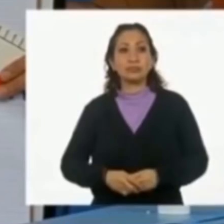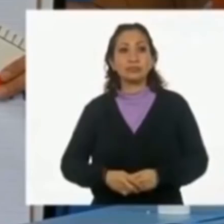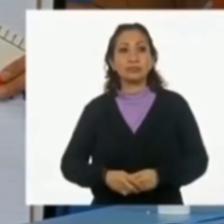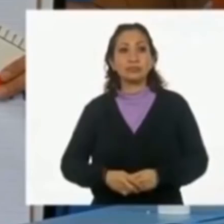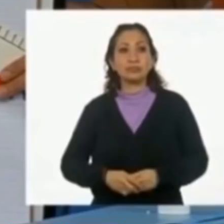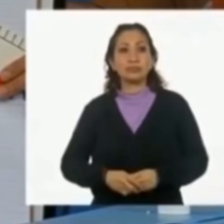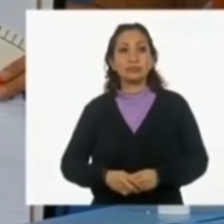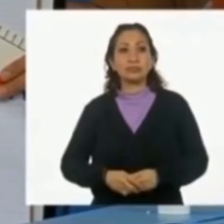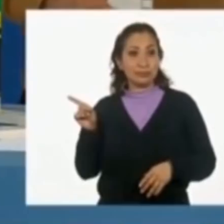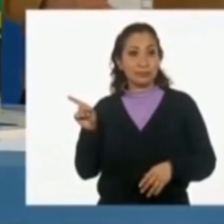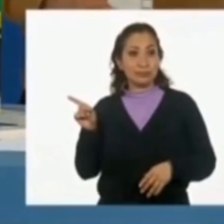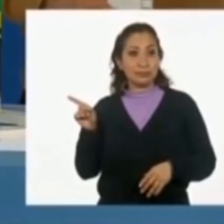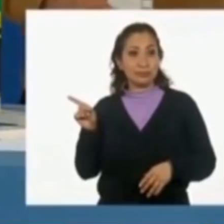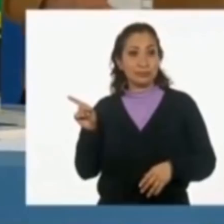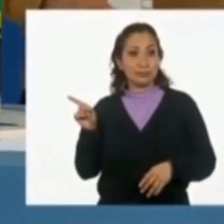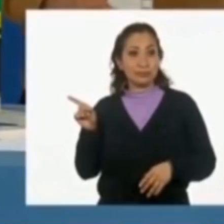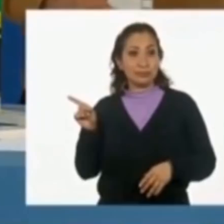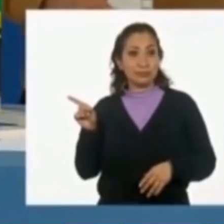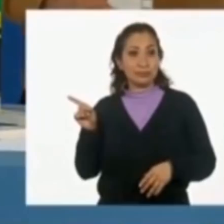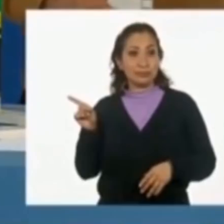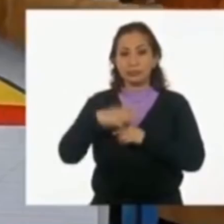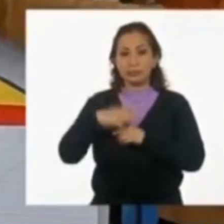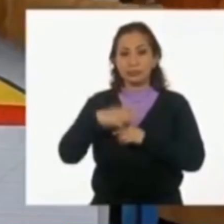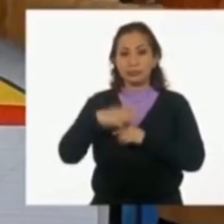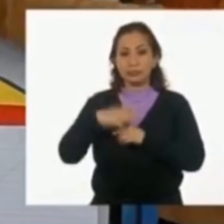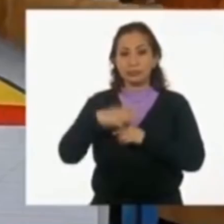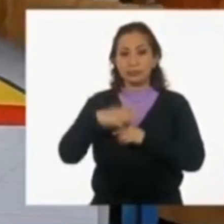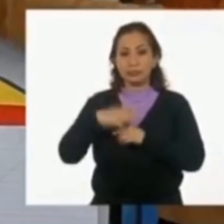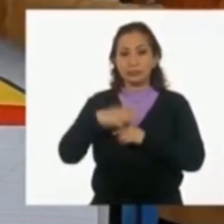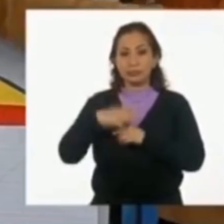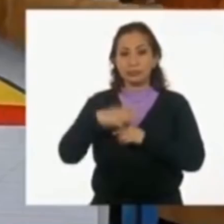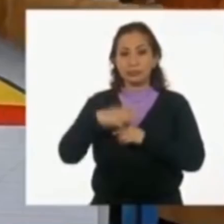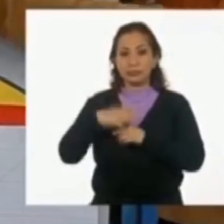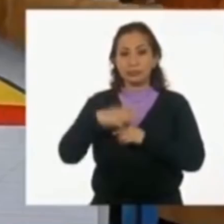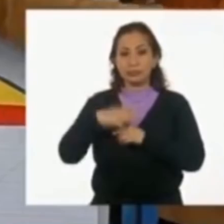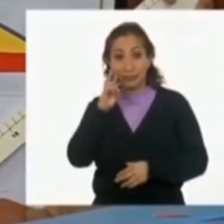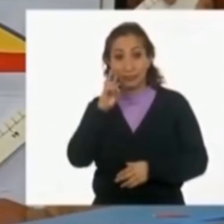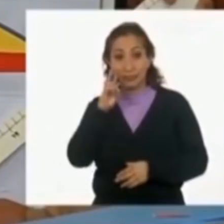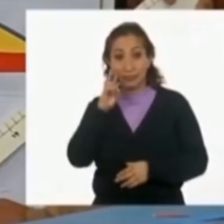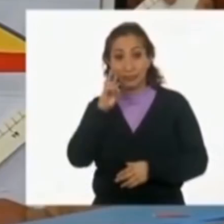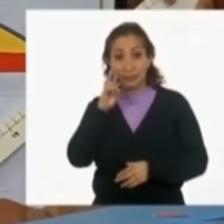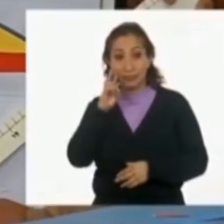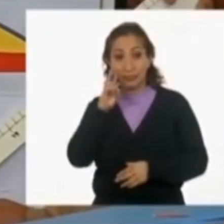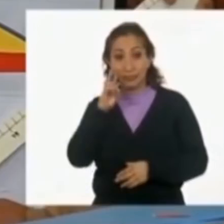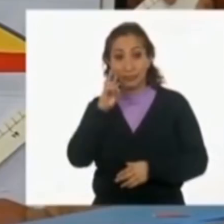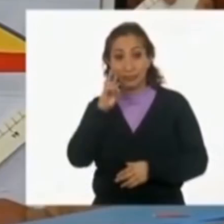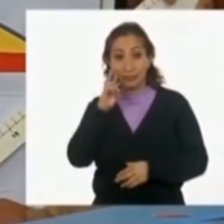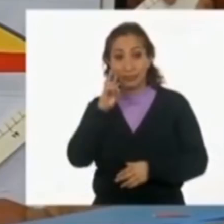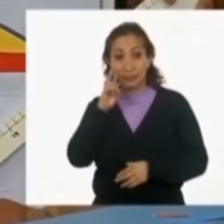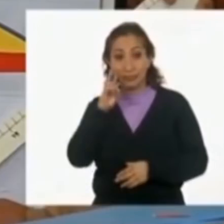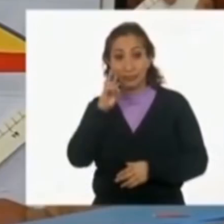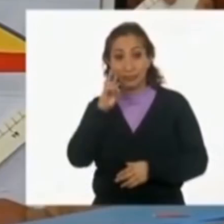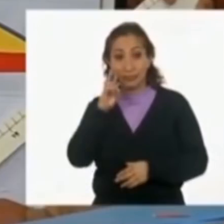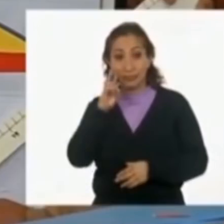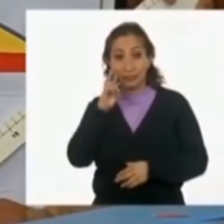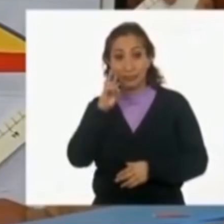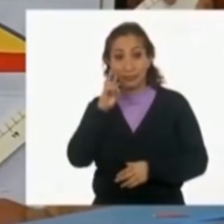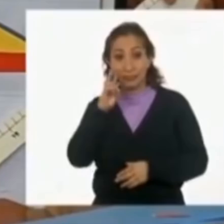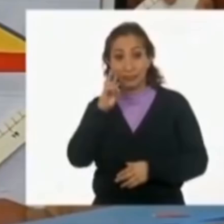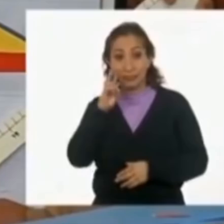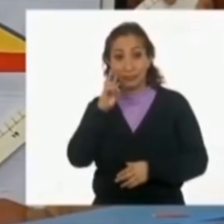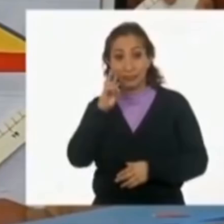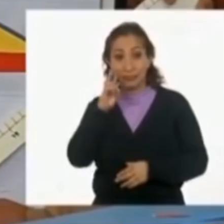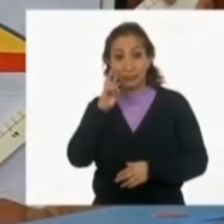y después la escuadra formando una perpendicular. Así le quedó a Tom. Por último vamos a localizar la altura 3. Primero coloca la regla